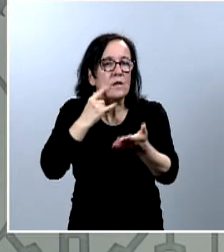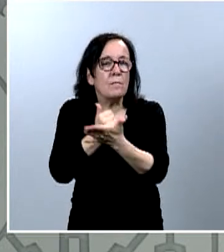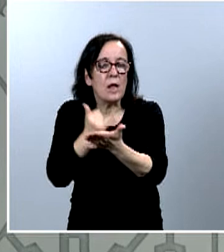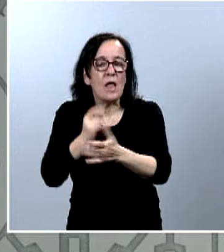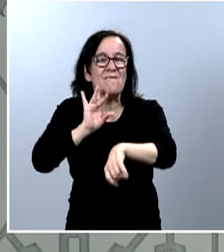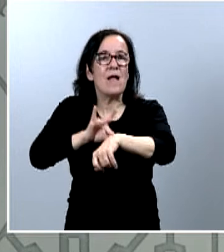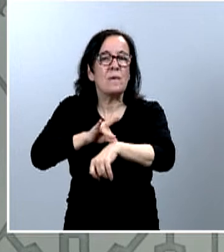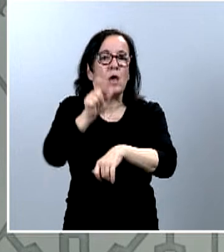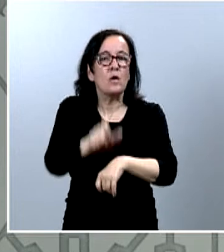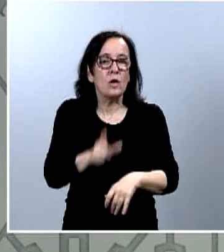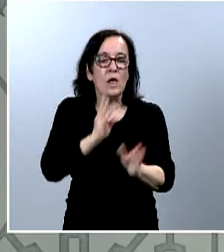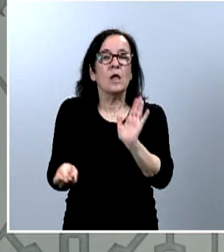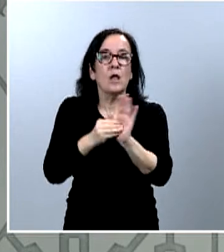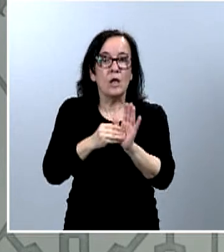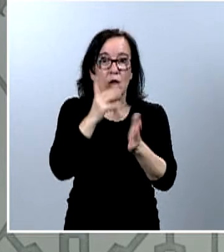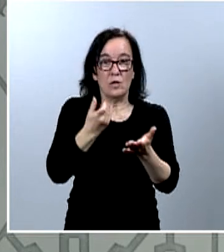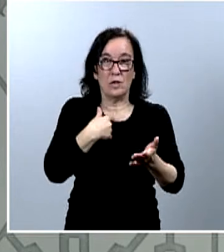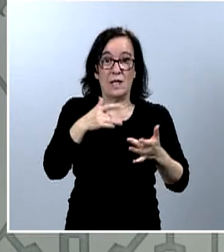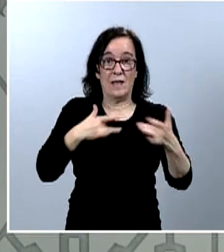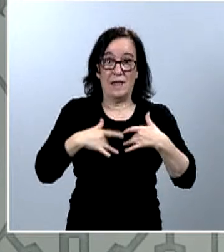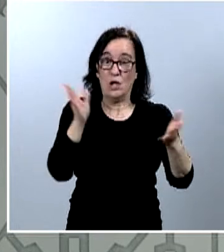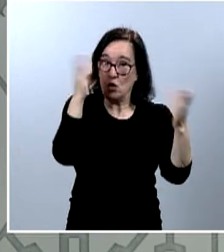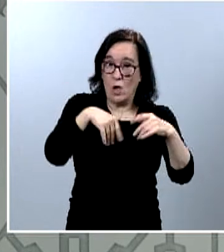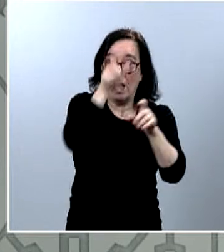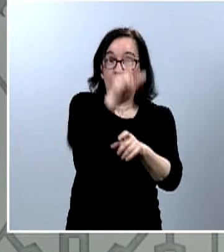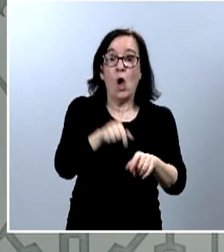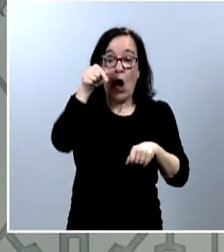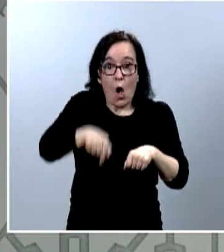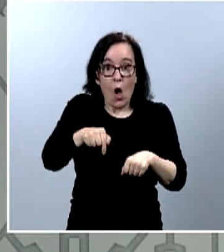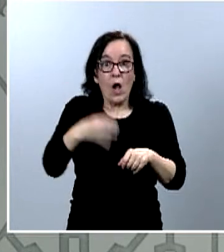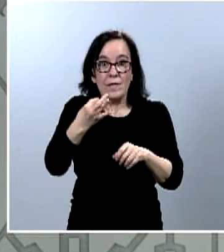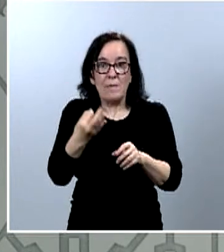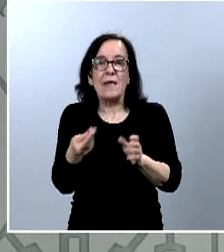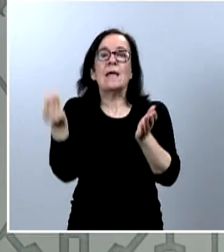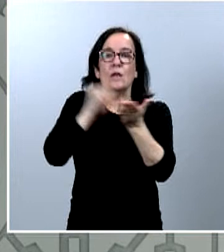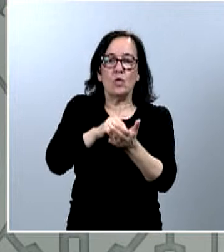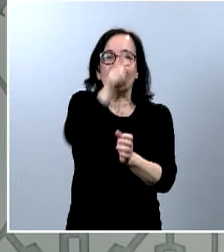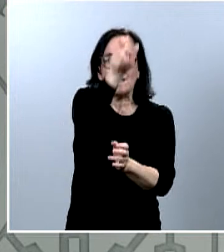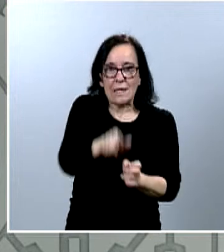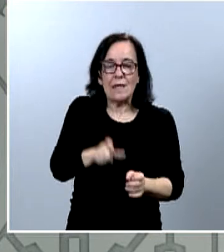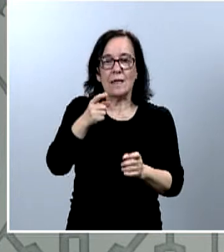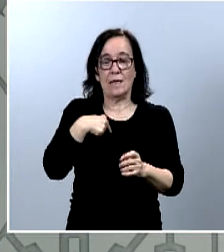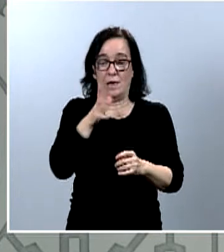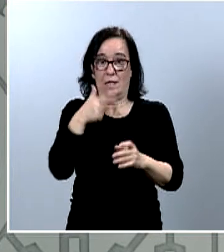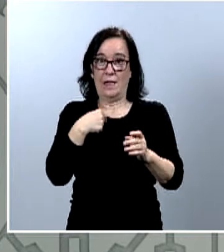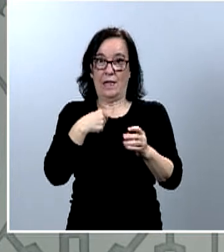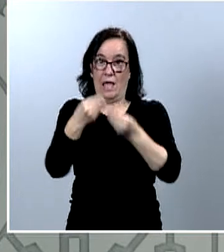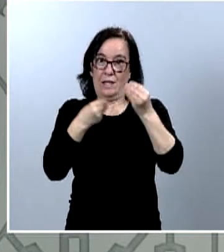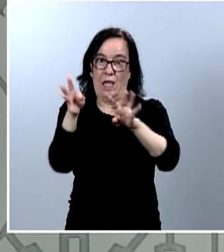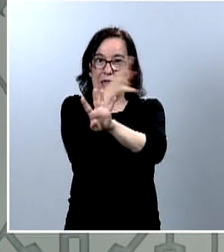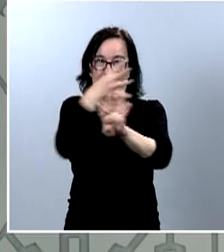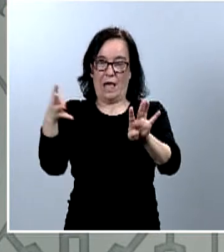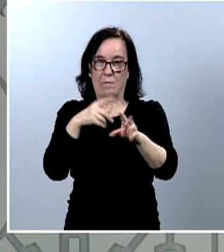se incluye una columna con los asintomáticos y hoy debería de incluirse, al menos es el esquema que hemos planteado, no he podido